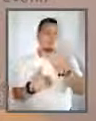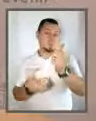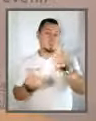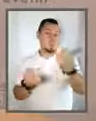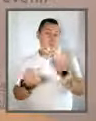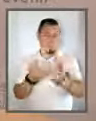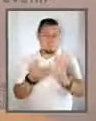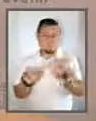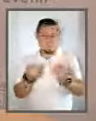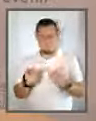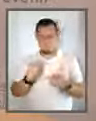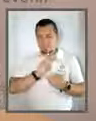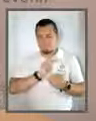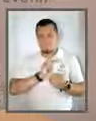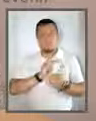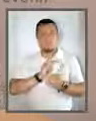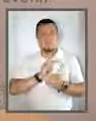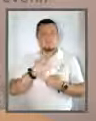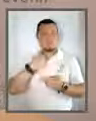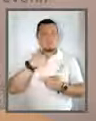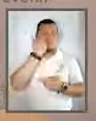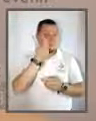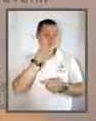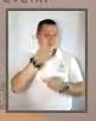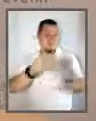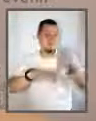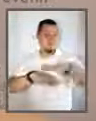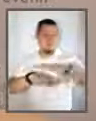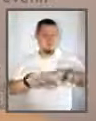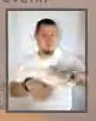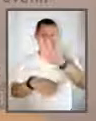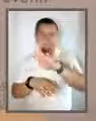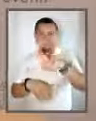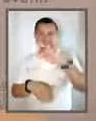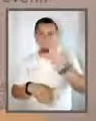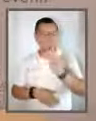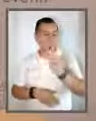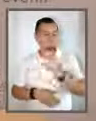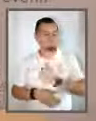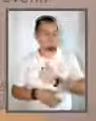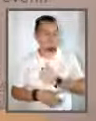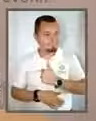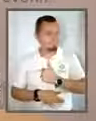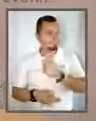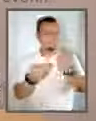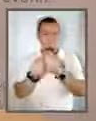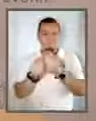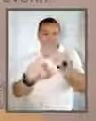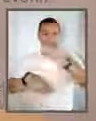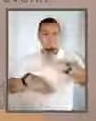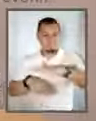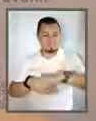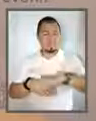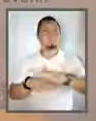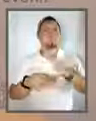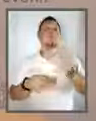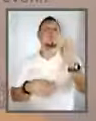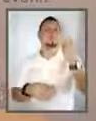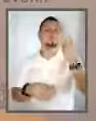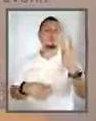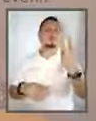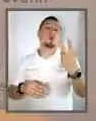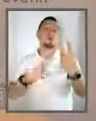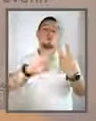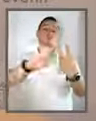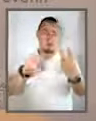parte, queremos también informar y lamentamos comunicar que se confirman 2